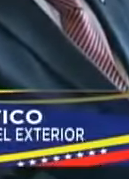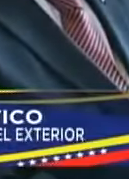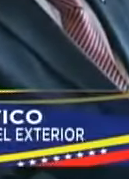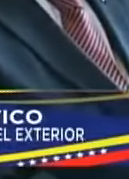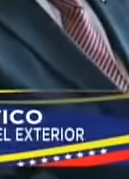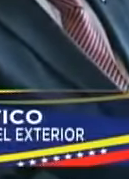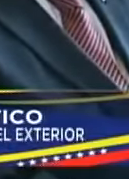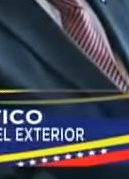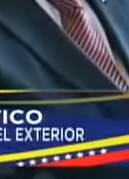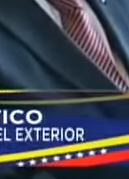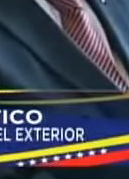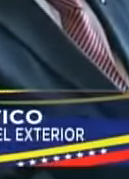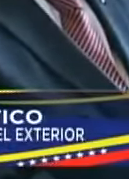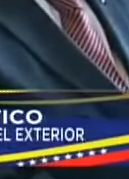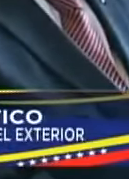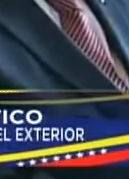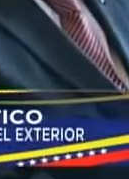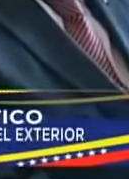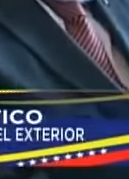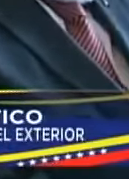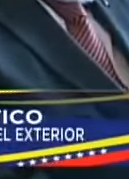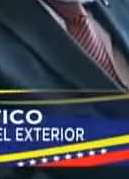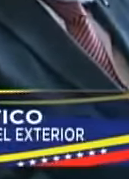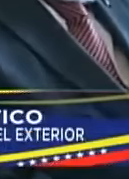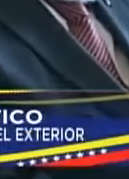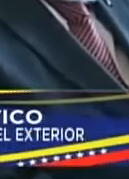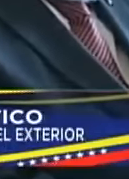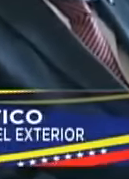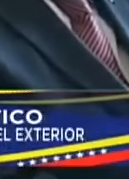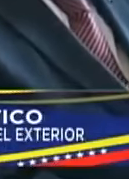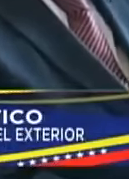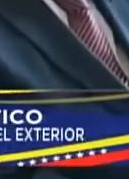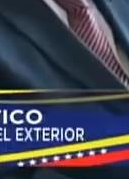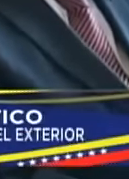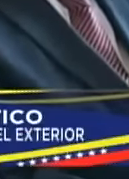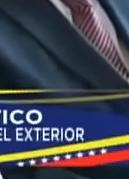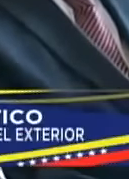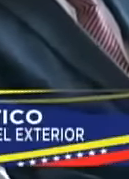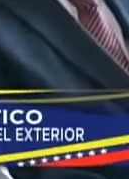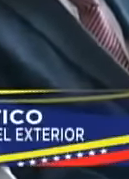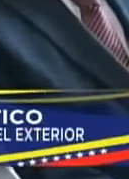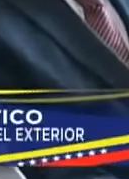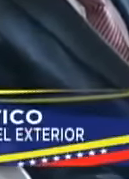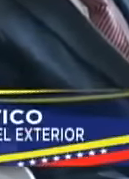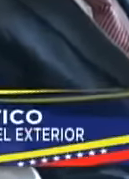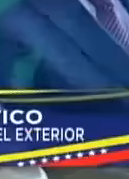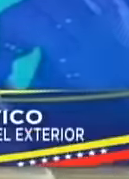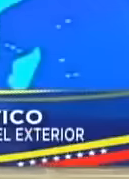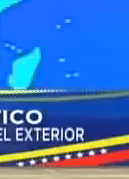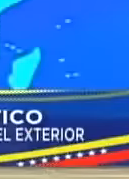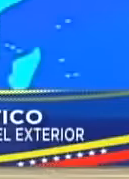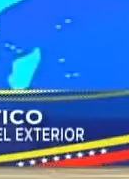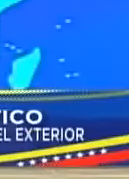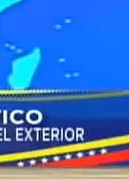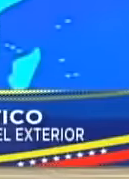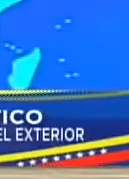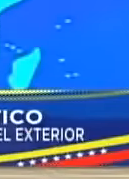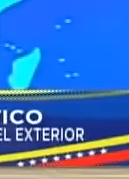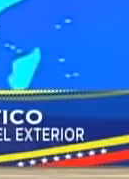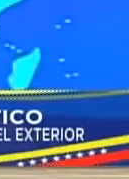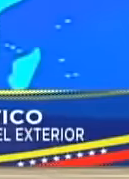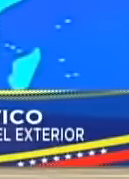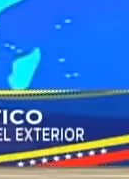viceministro de África, Yuri Pimentel, viceministra de Comunicación, Mercedes Chacín, viceministro de América